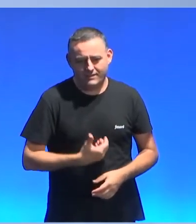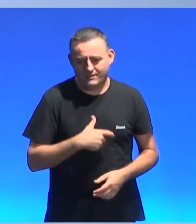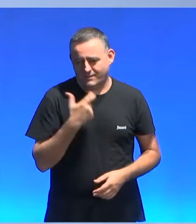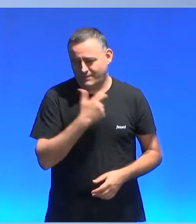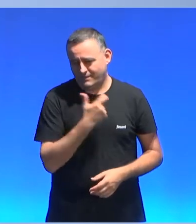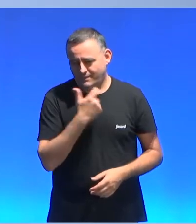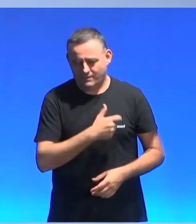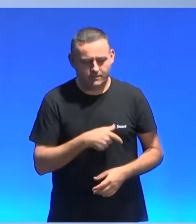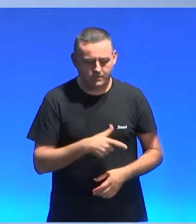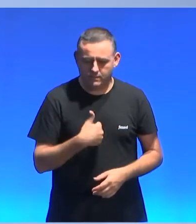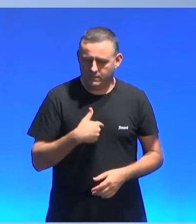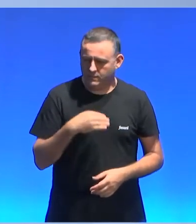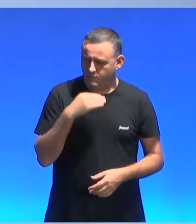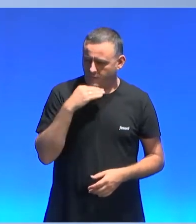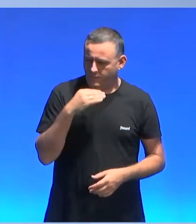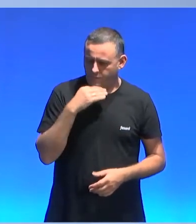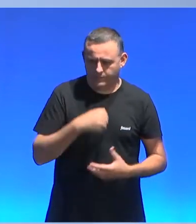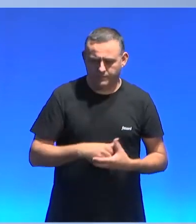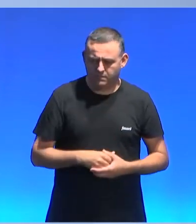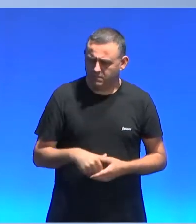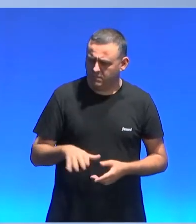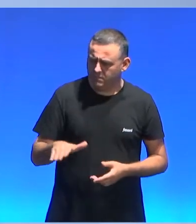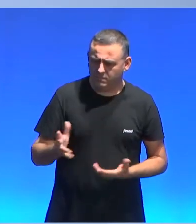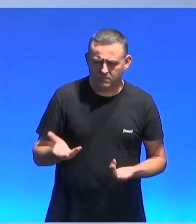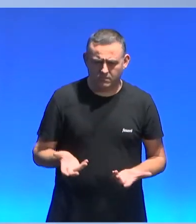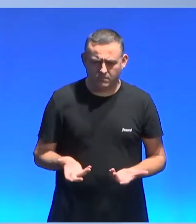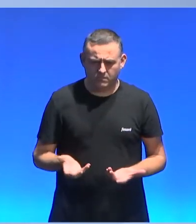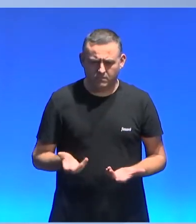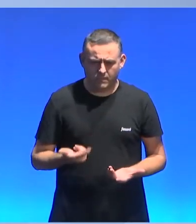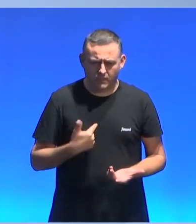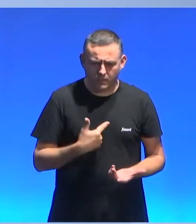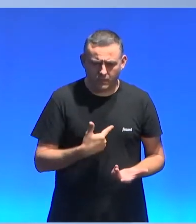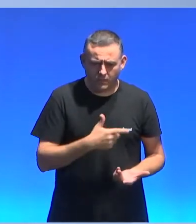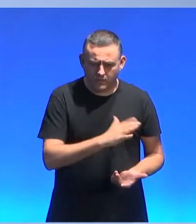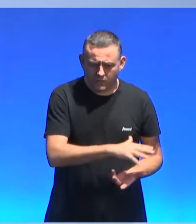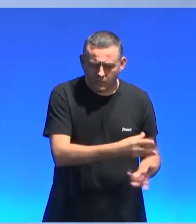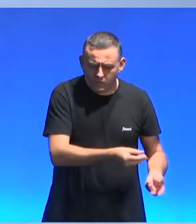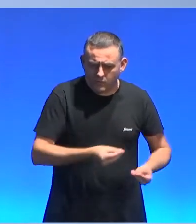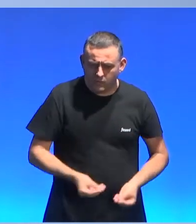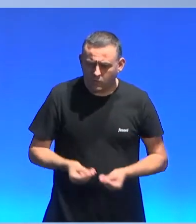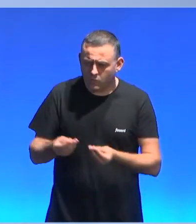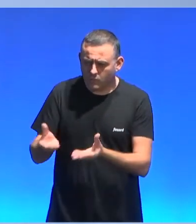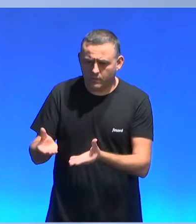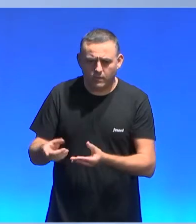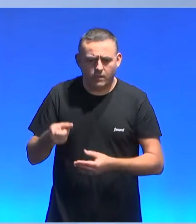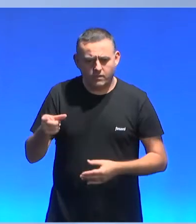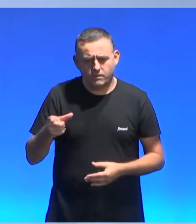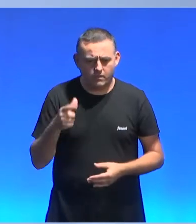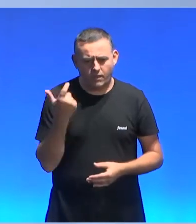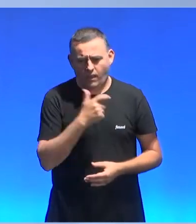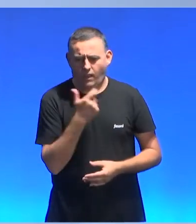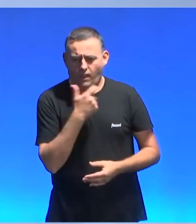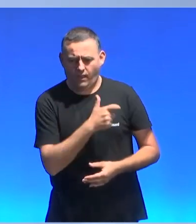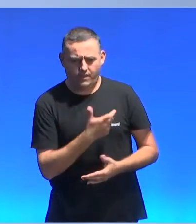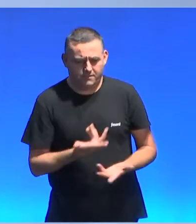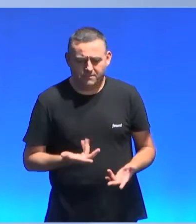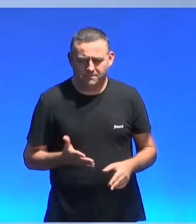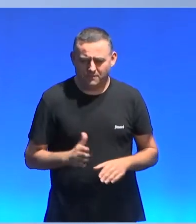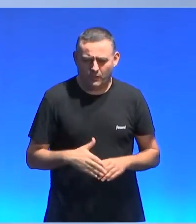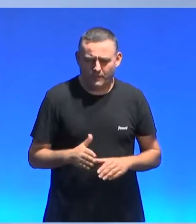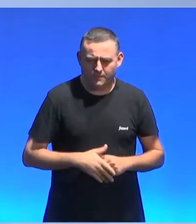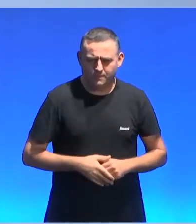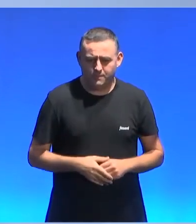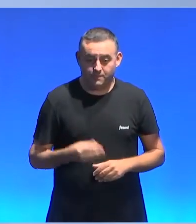y digo, es muy grave que vosotros reaccionáis así, porque la propuesta de Aurelio